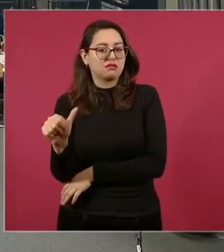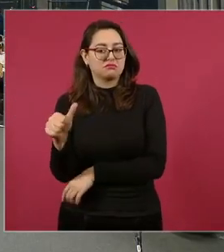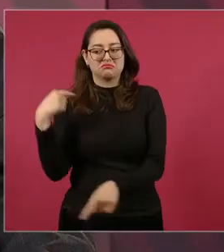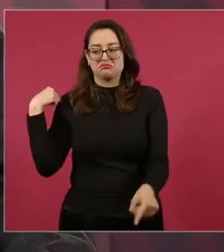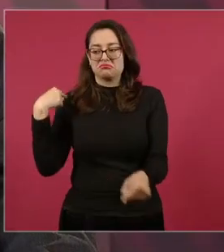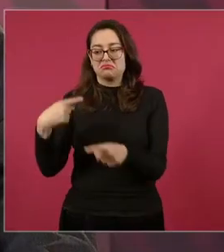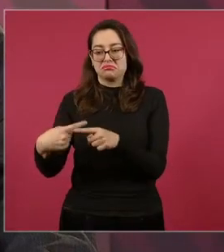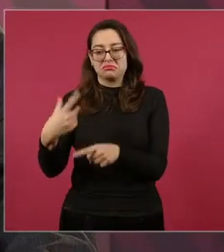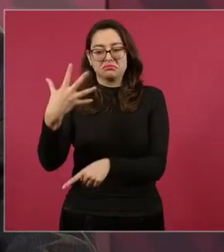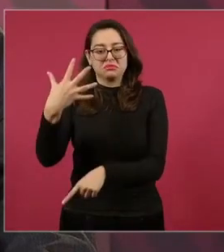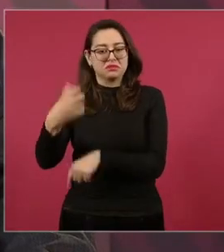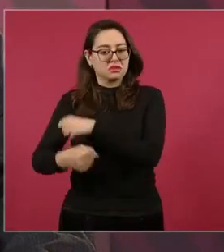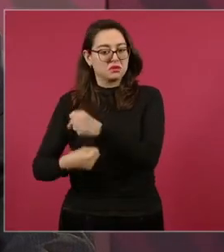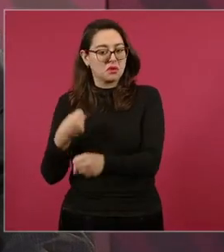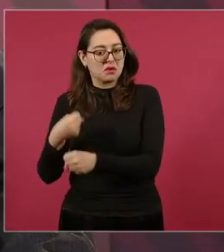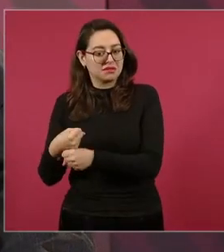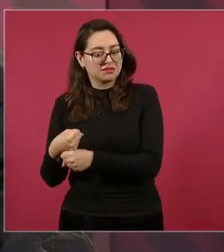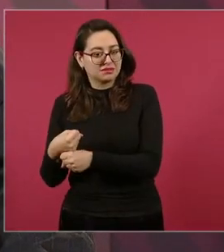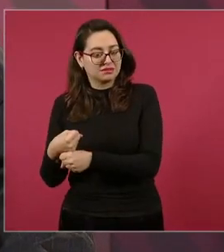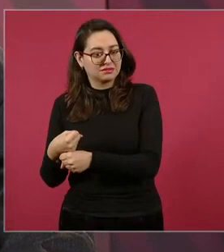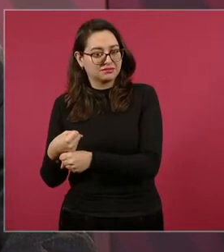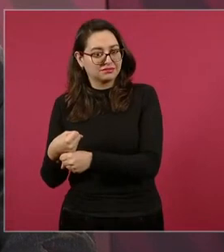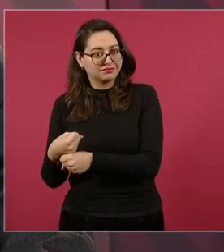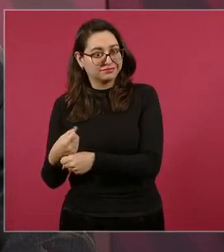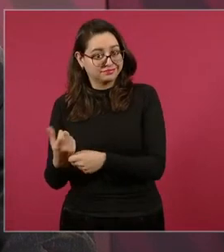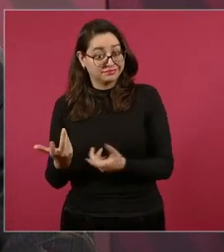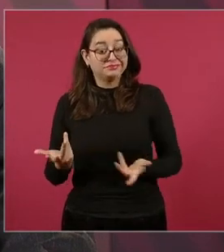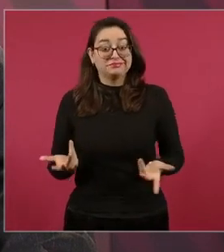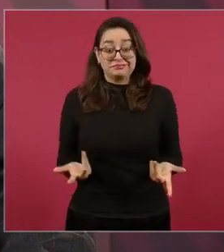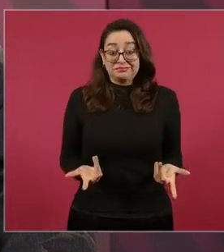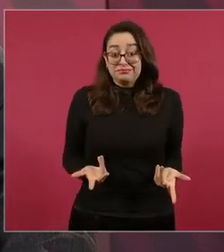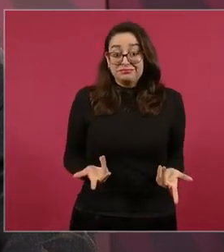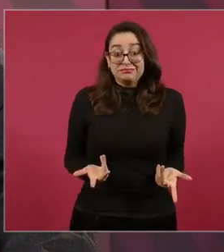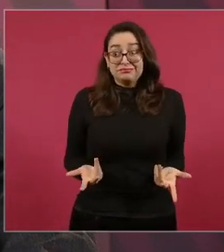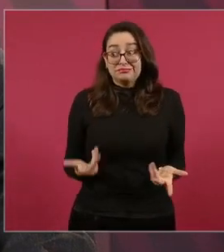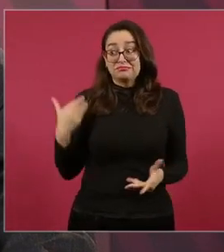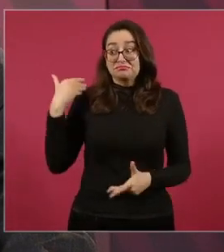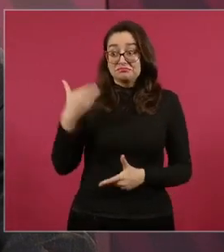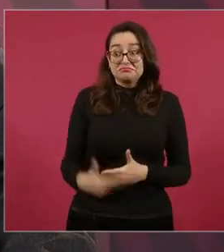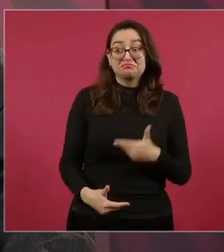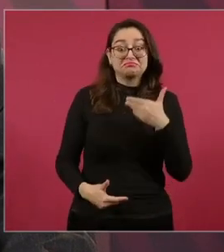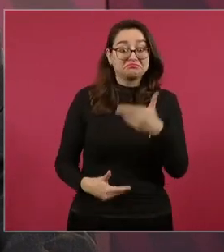bien, son muy buenos los resultados económicos,